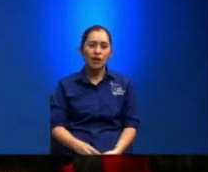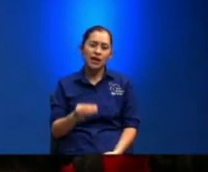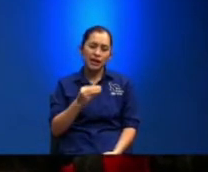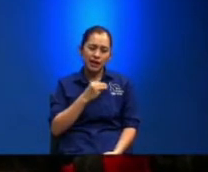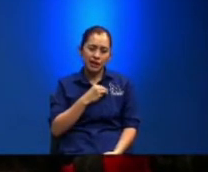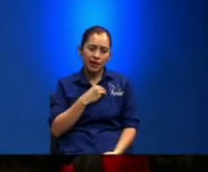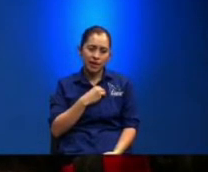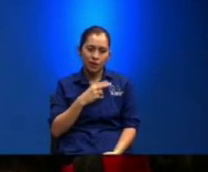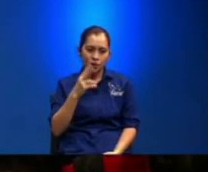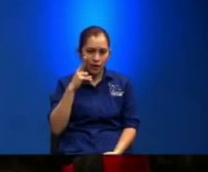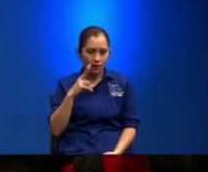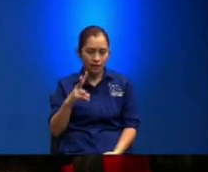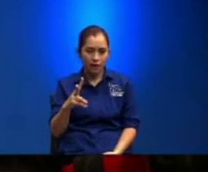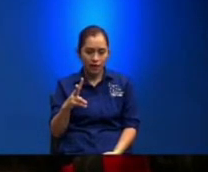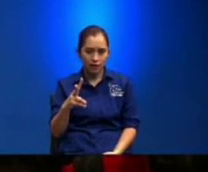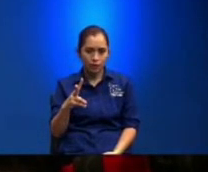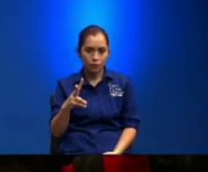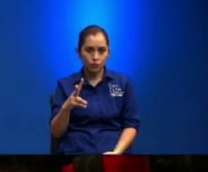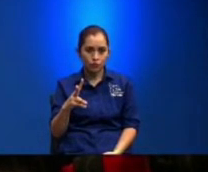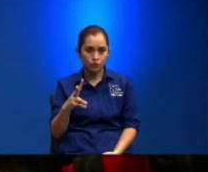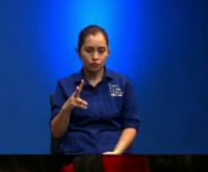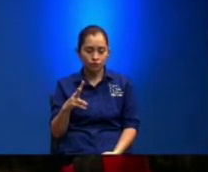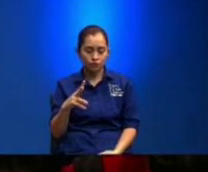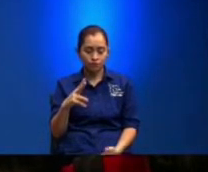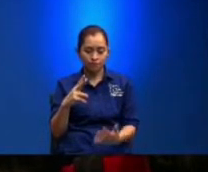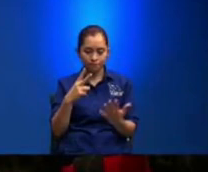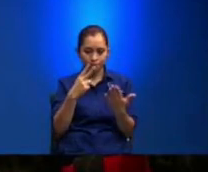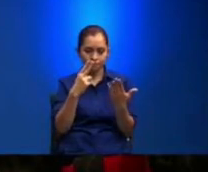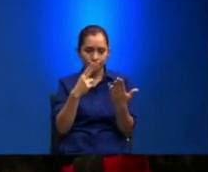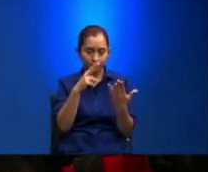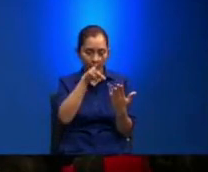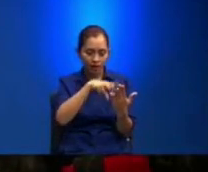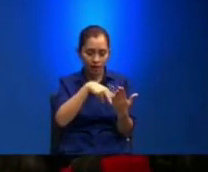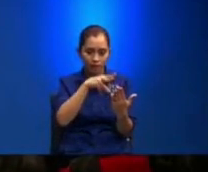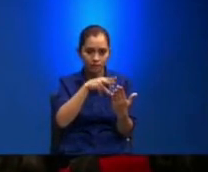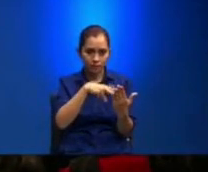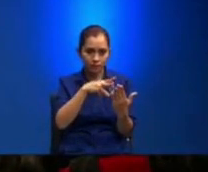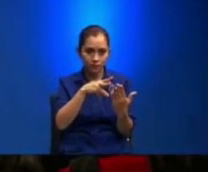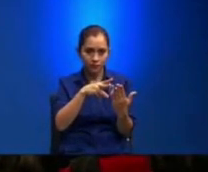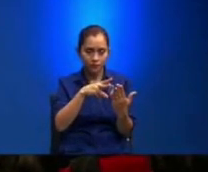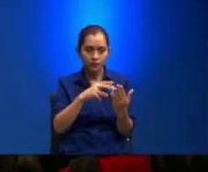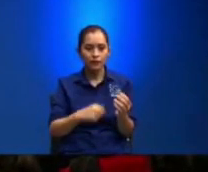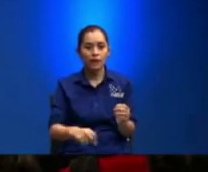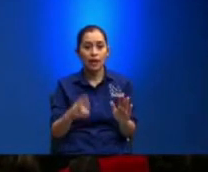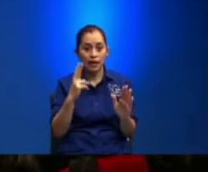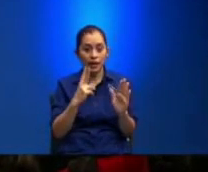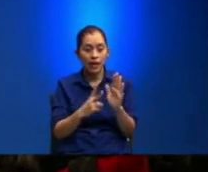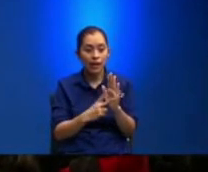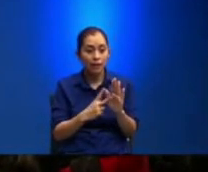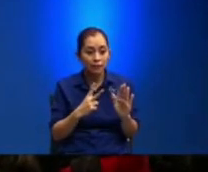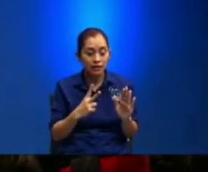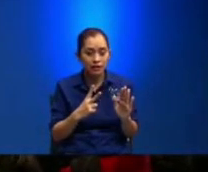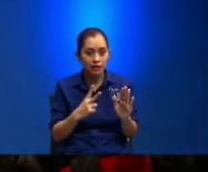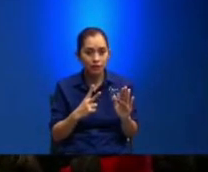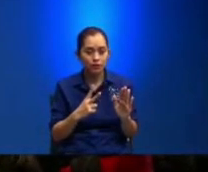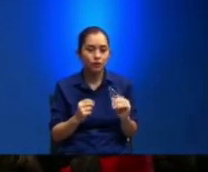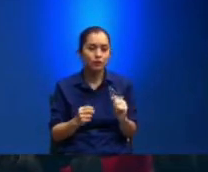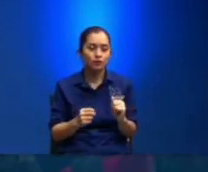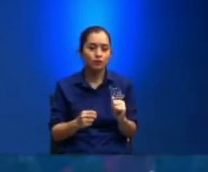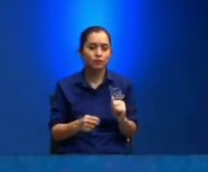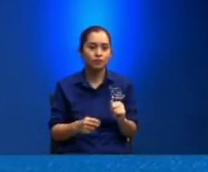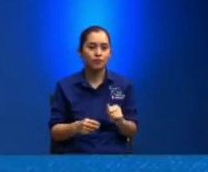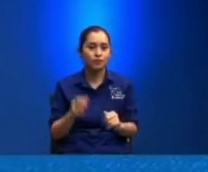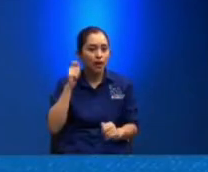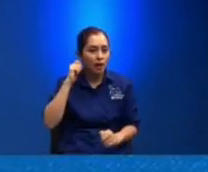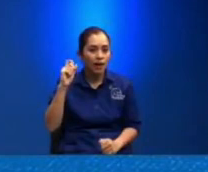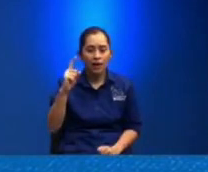la descripción de cada uno de estos lugares y el versículo bíblico que ampara que no me lo estoy inventando a génesis